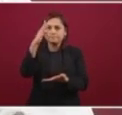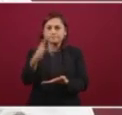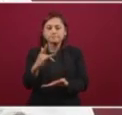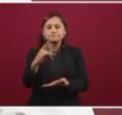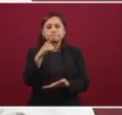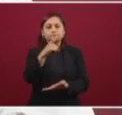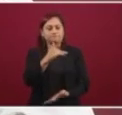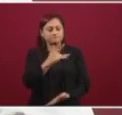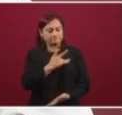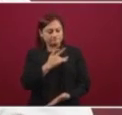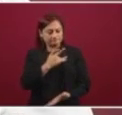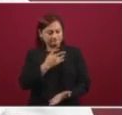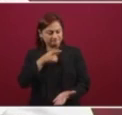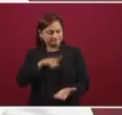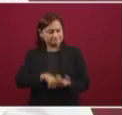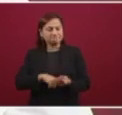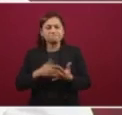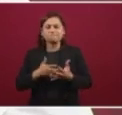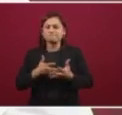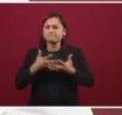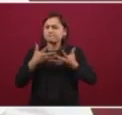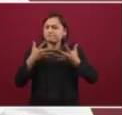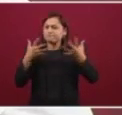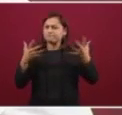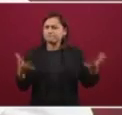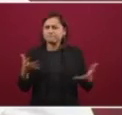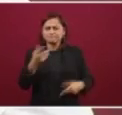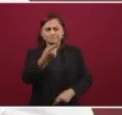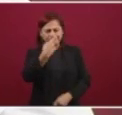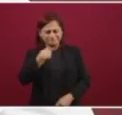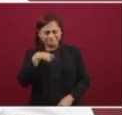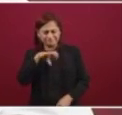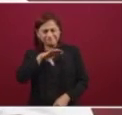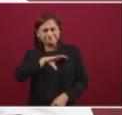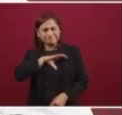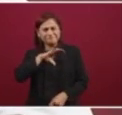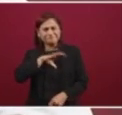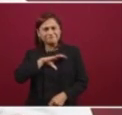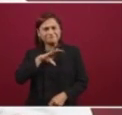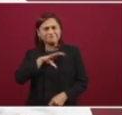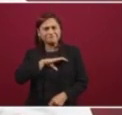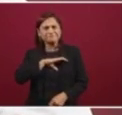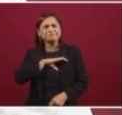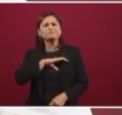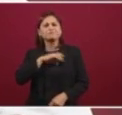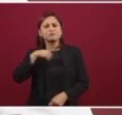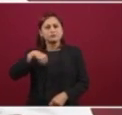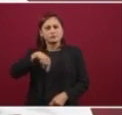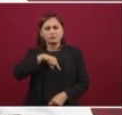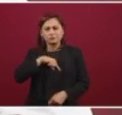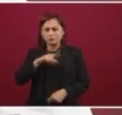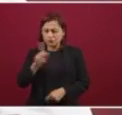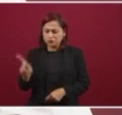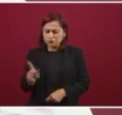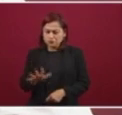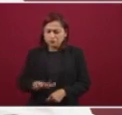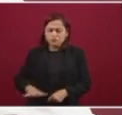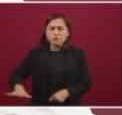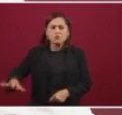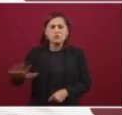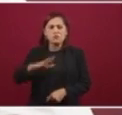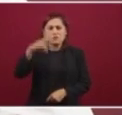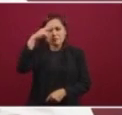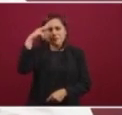corazón, por ese gran cariño y ese aprecio que tiene a los pueblos de México y sobre todo a